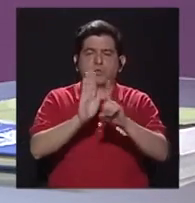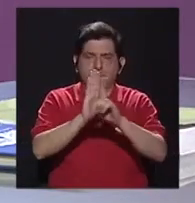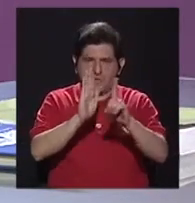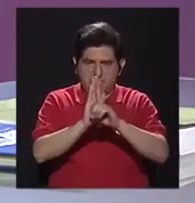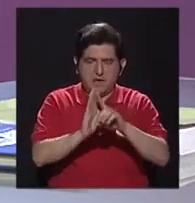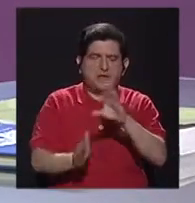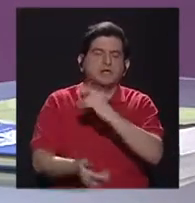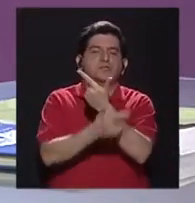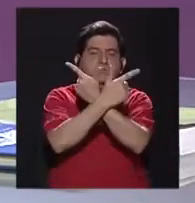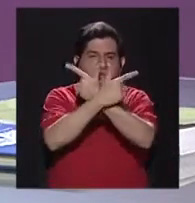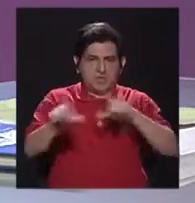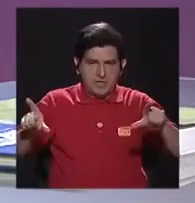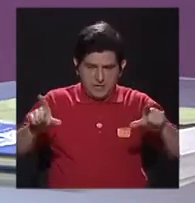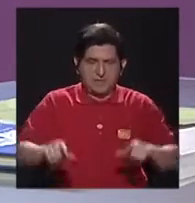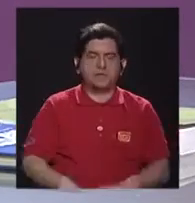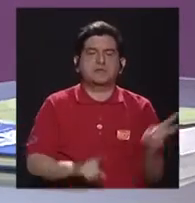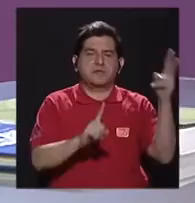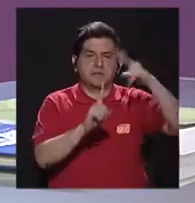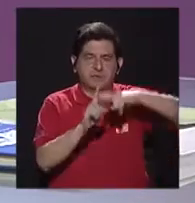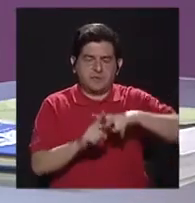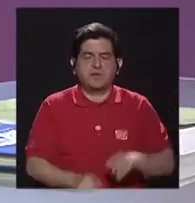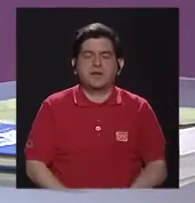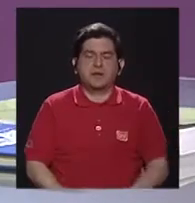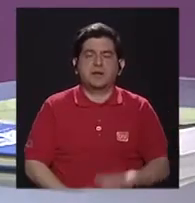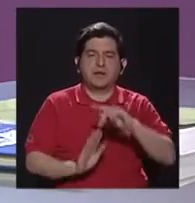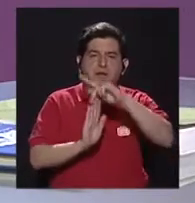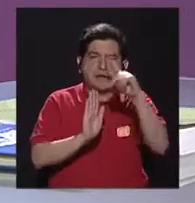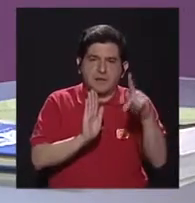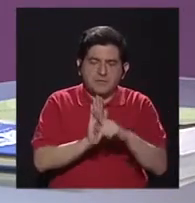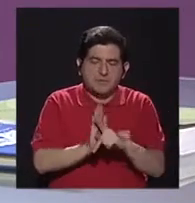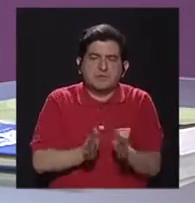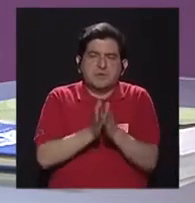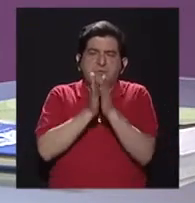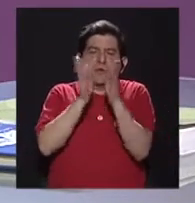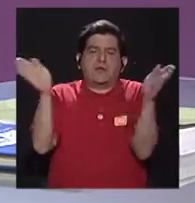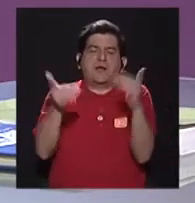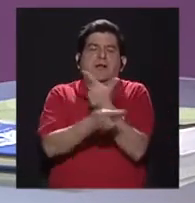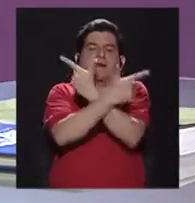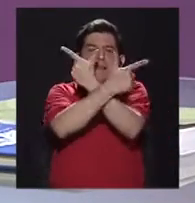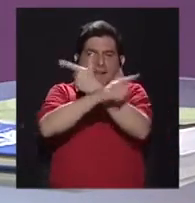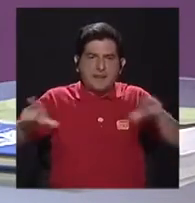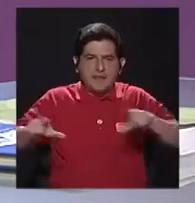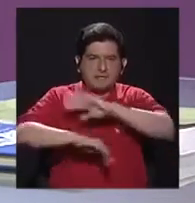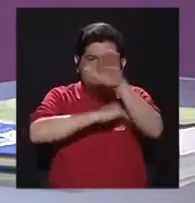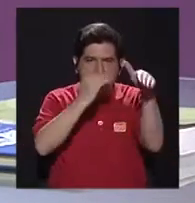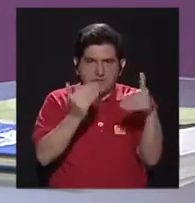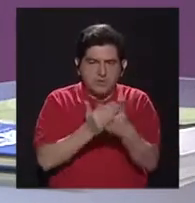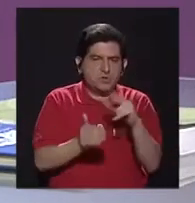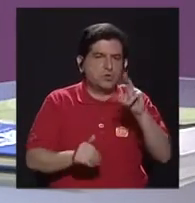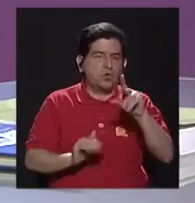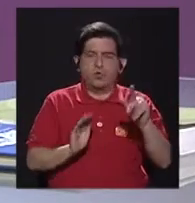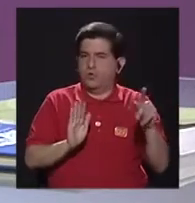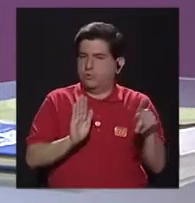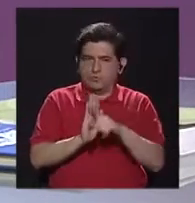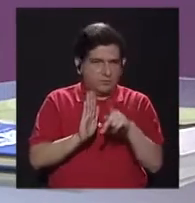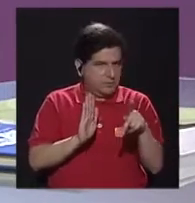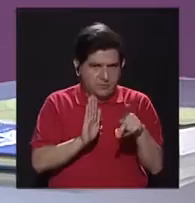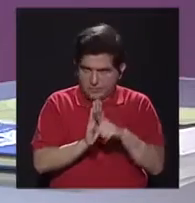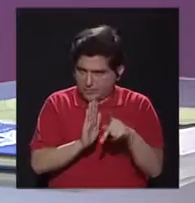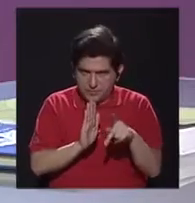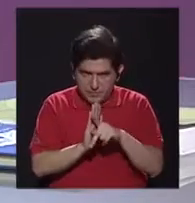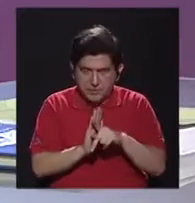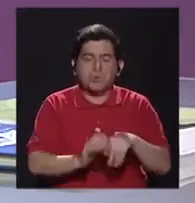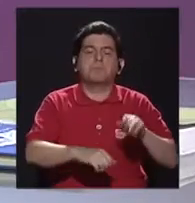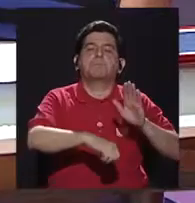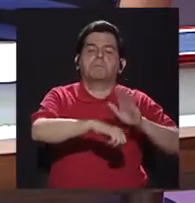derechos y nuestras libertades al amparo del principio general de libertad, que dice que todo lo que no esté prohibido